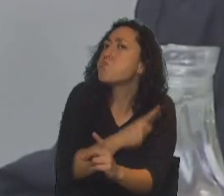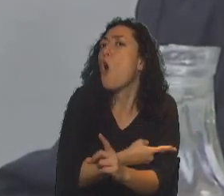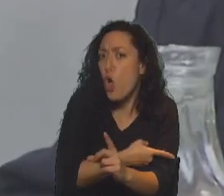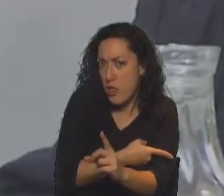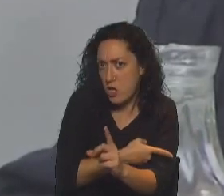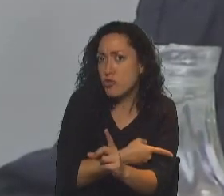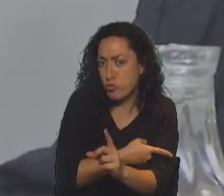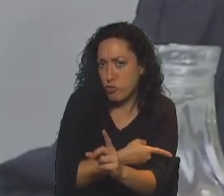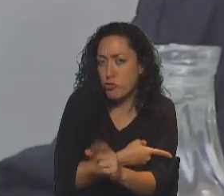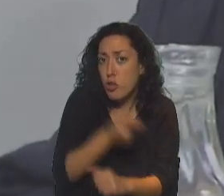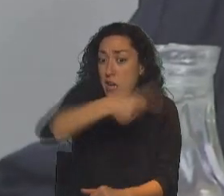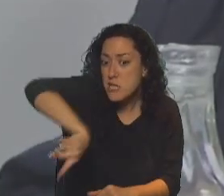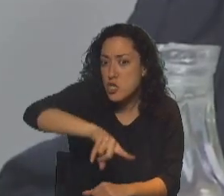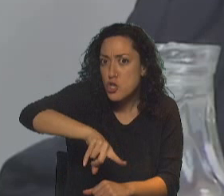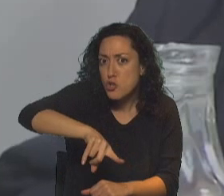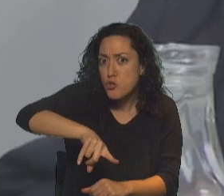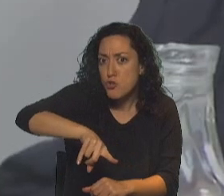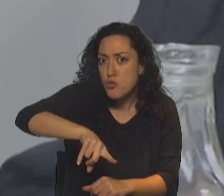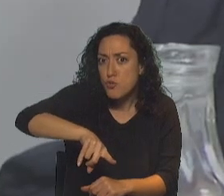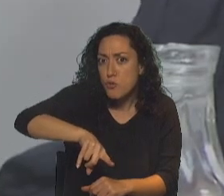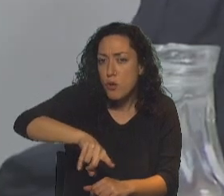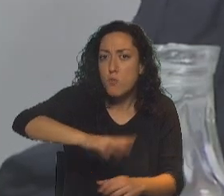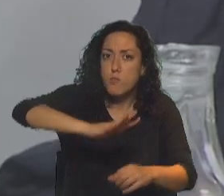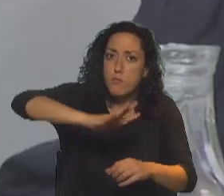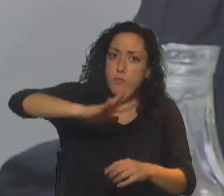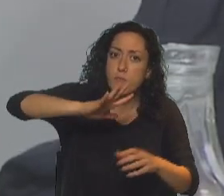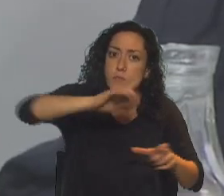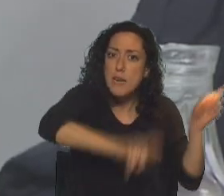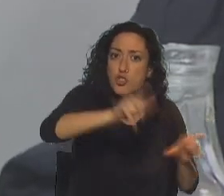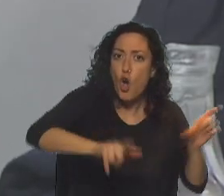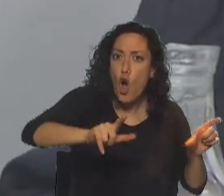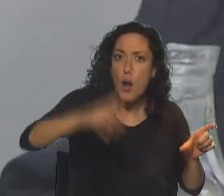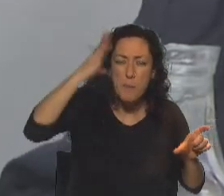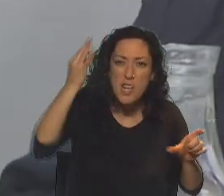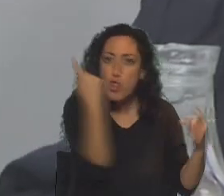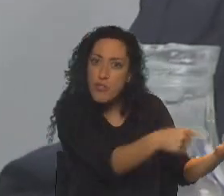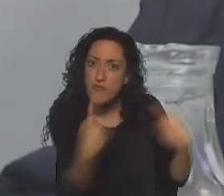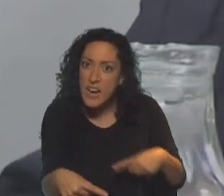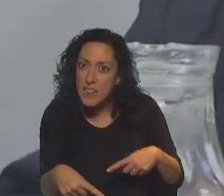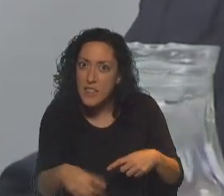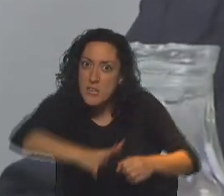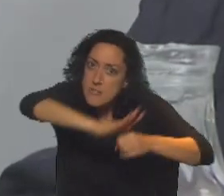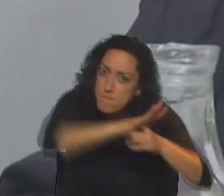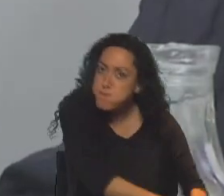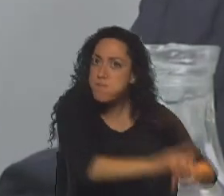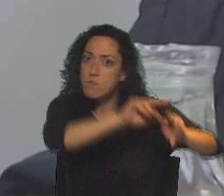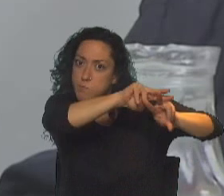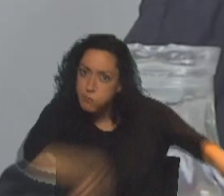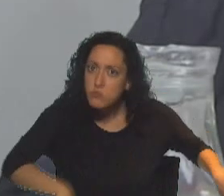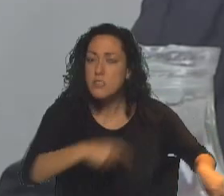que quieren suprimir, eliminar al que piensa diferente. 6 meses después de